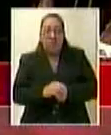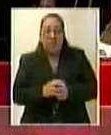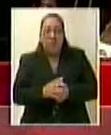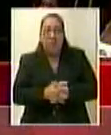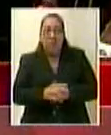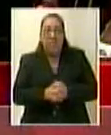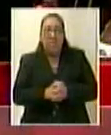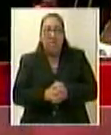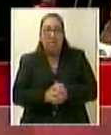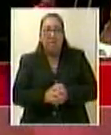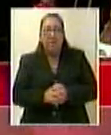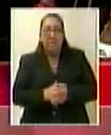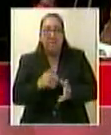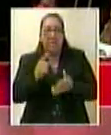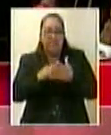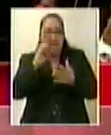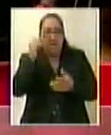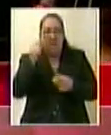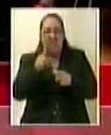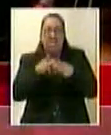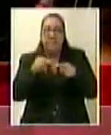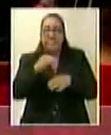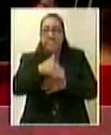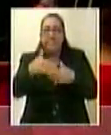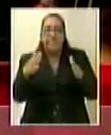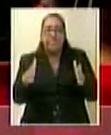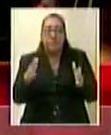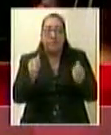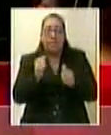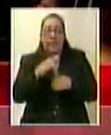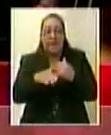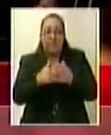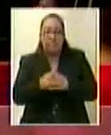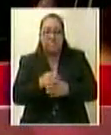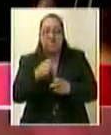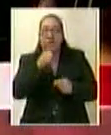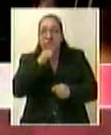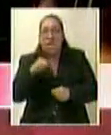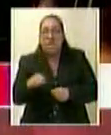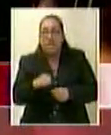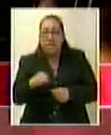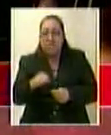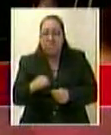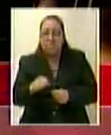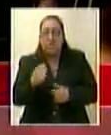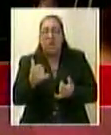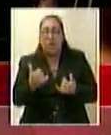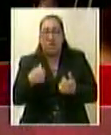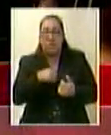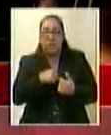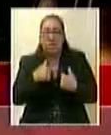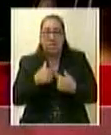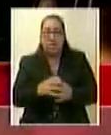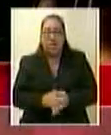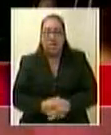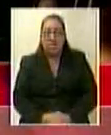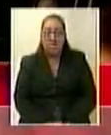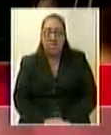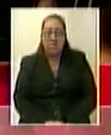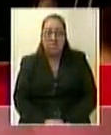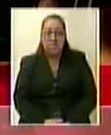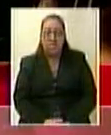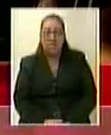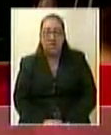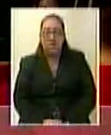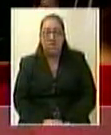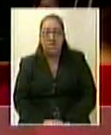y que se cree un albergue para todos los ancianitos que hoy que tenemos ya formadas ya no